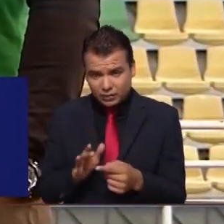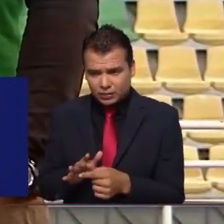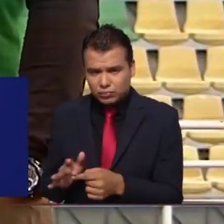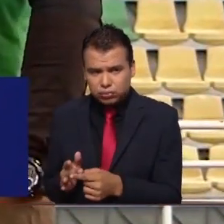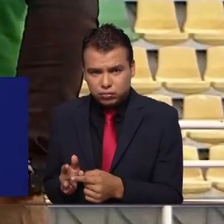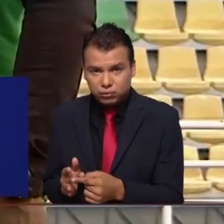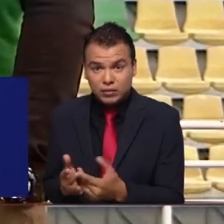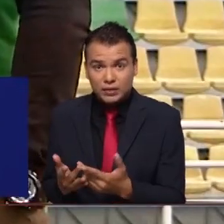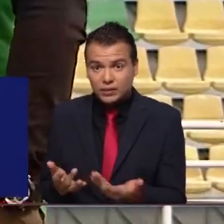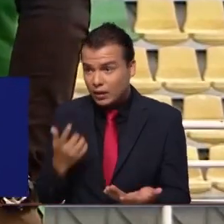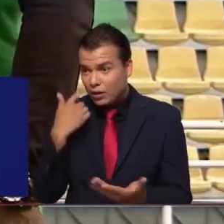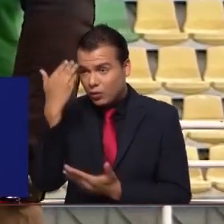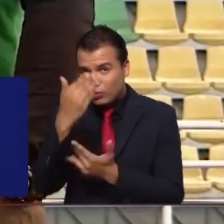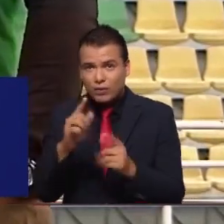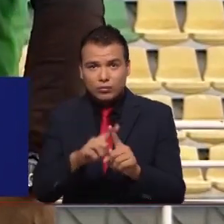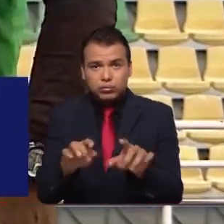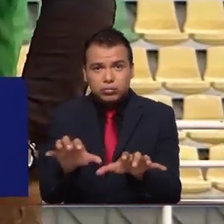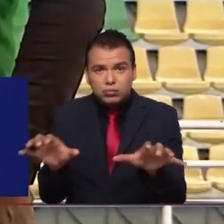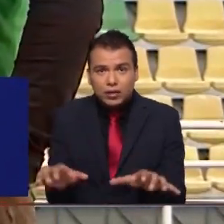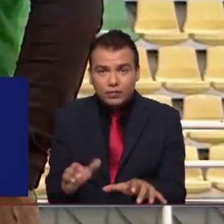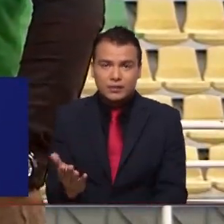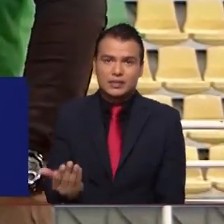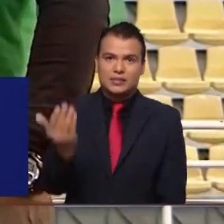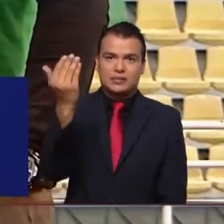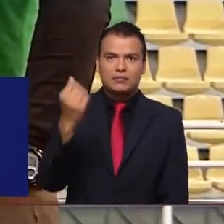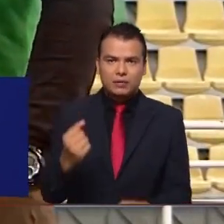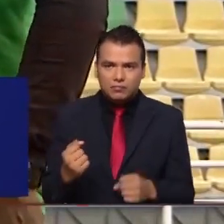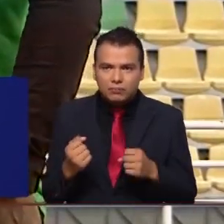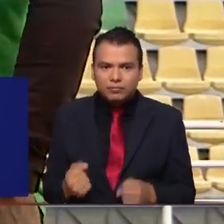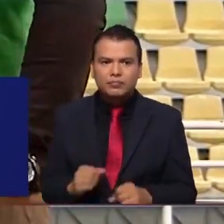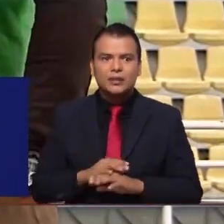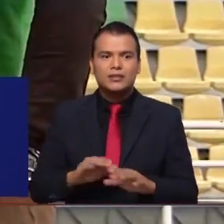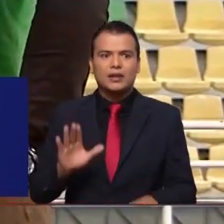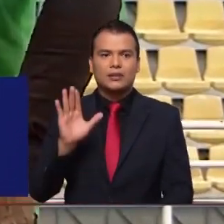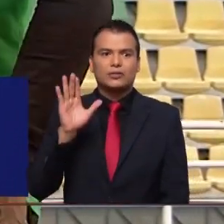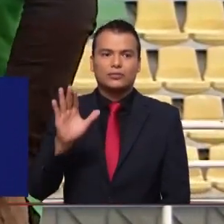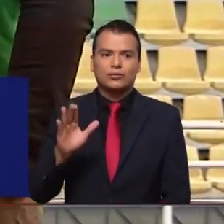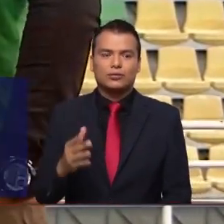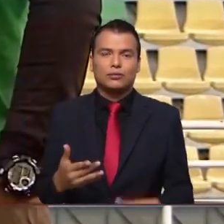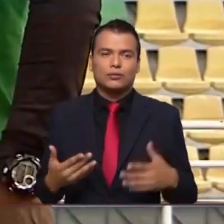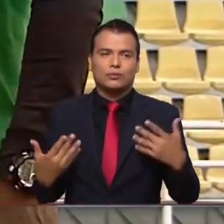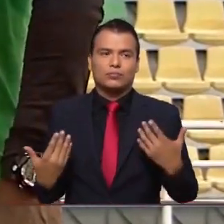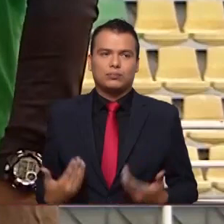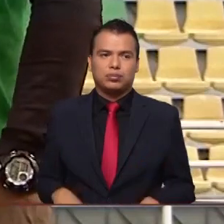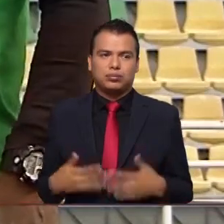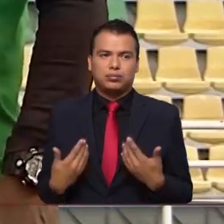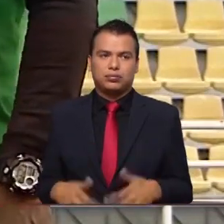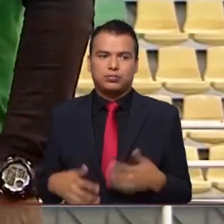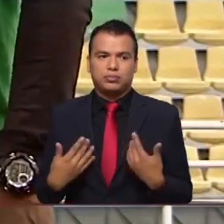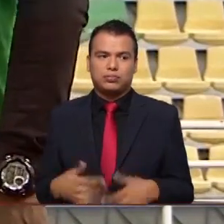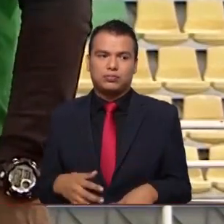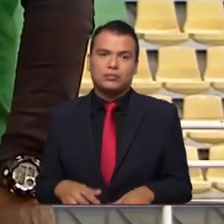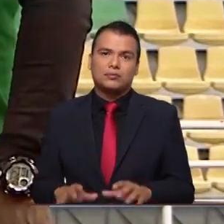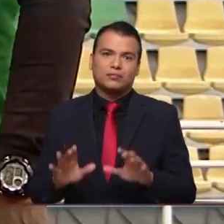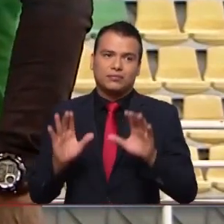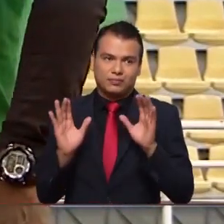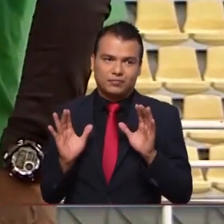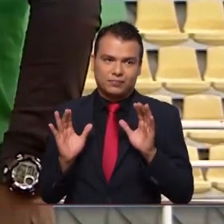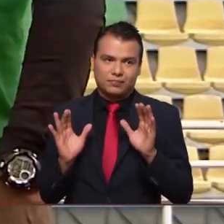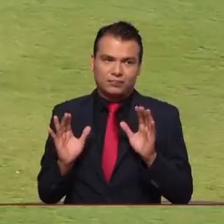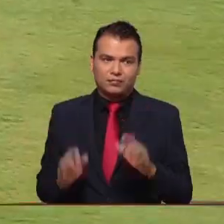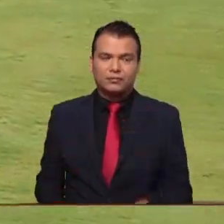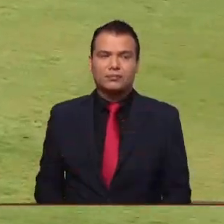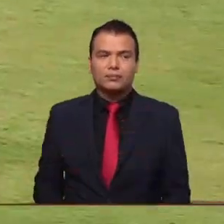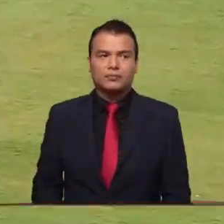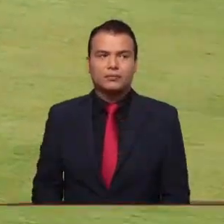bandas con las jugadoras muy rápidas que tenemos, creo que eso se ha mantenido, para nadie es un secreto, tampoco escondo mucho para decir cómo juega el Cali porque soy de salir a atacar,